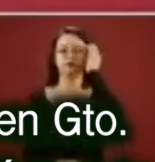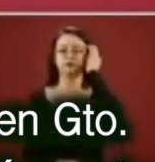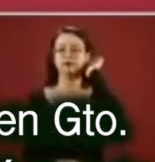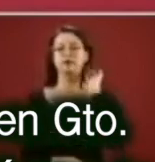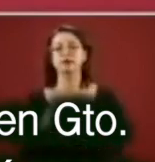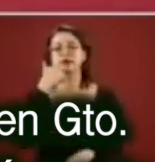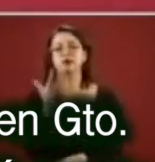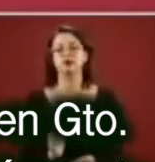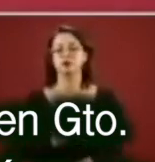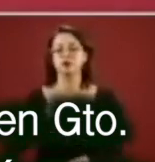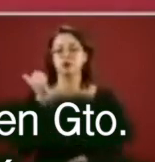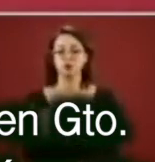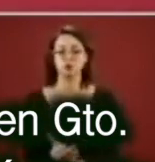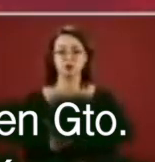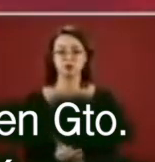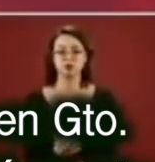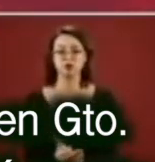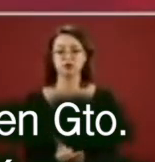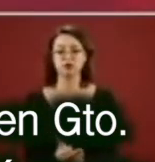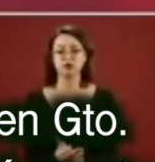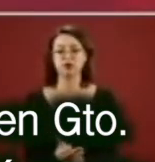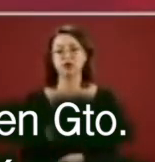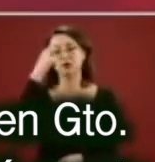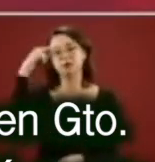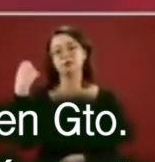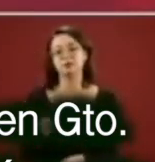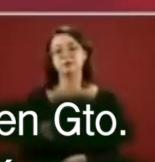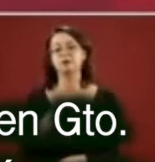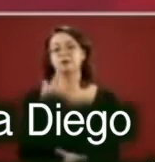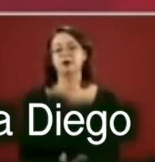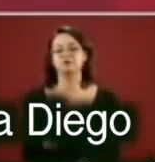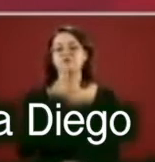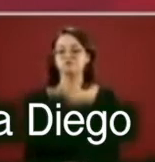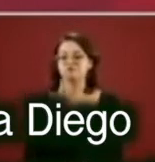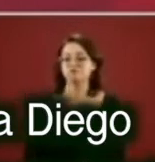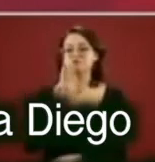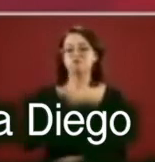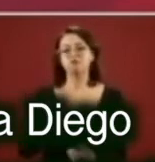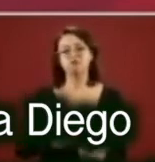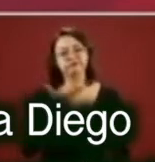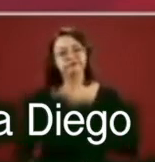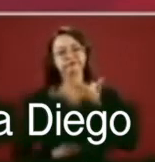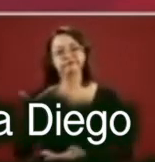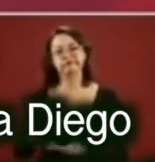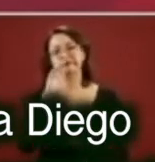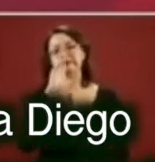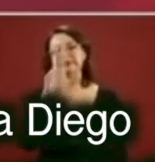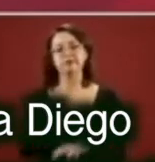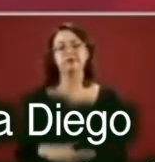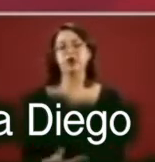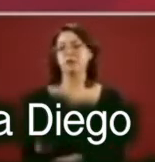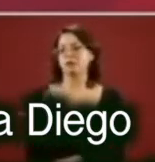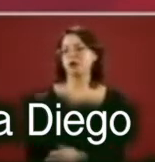El presidente Andrés Manuel dijo que la violencia en Guanajuato se está saliendo de lo normal. El mandatario señaló que la situación en esa entidad, gobernada por